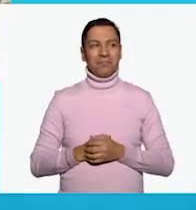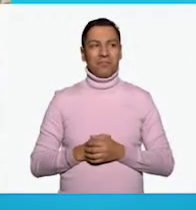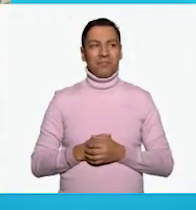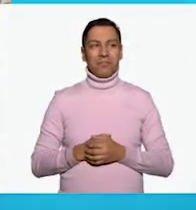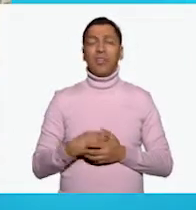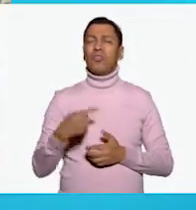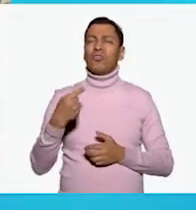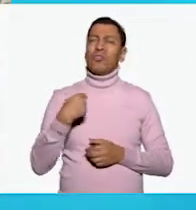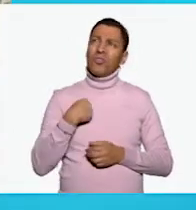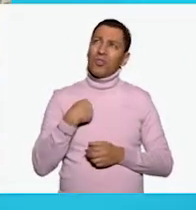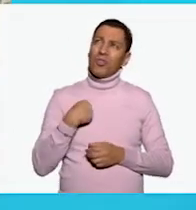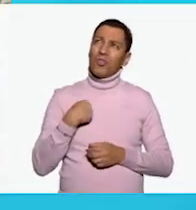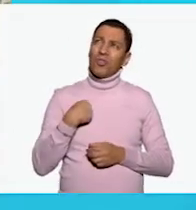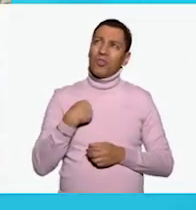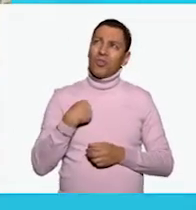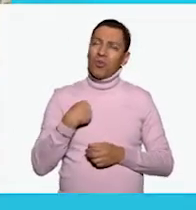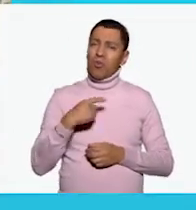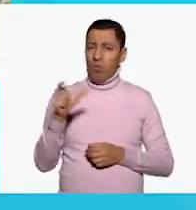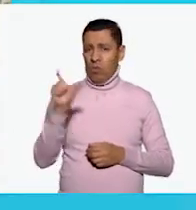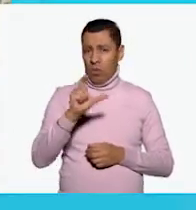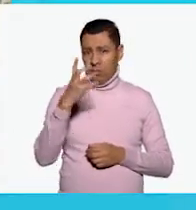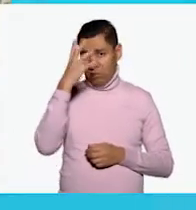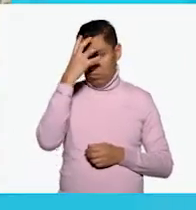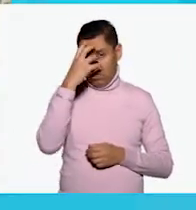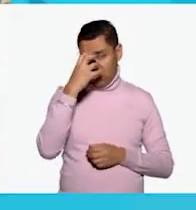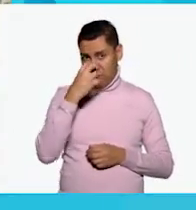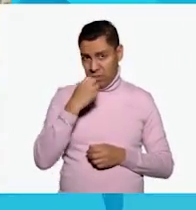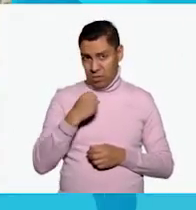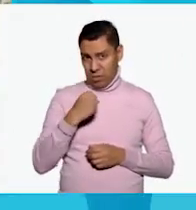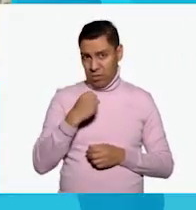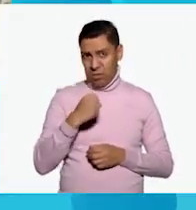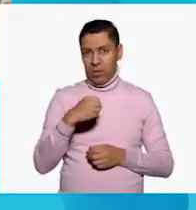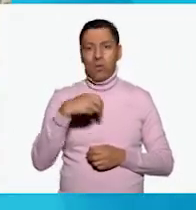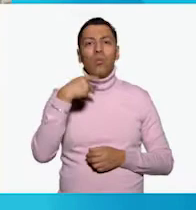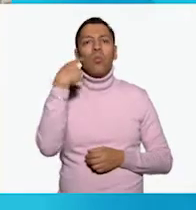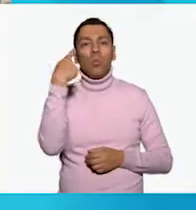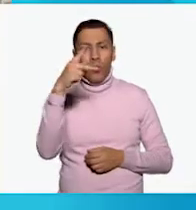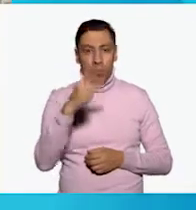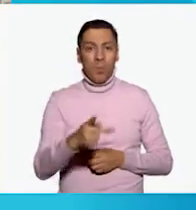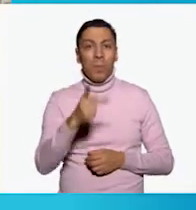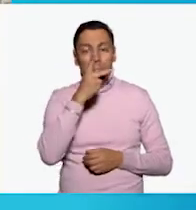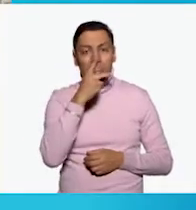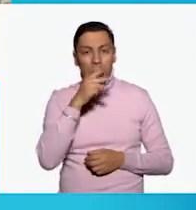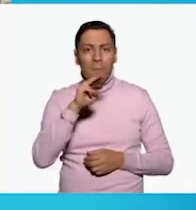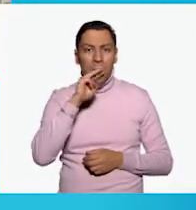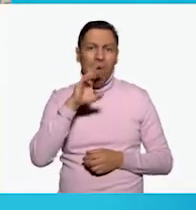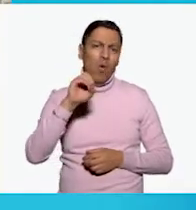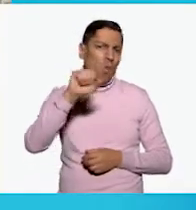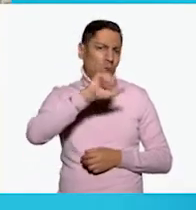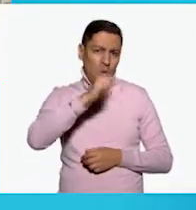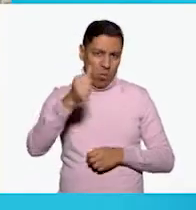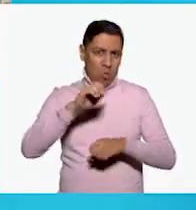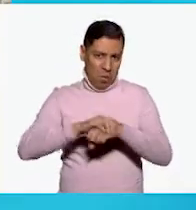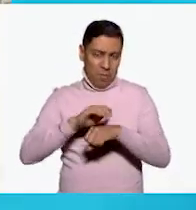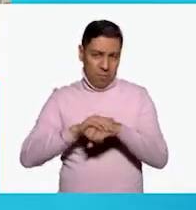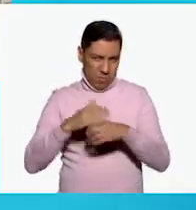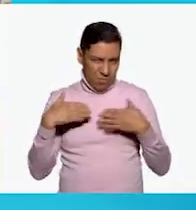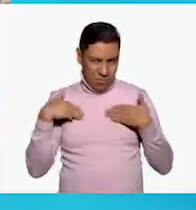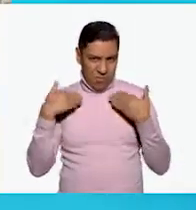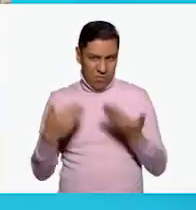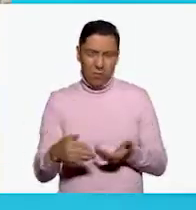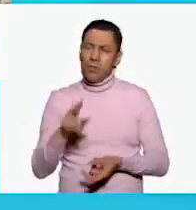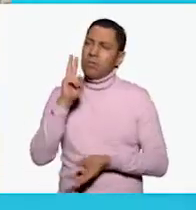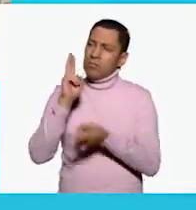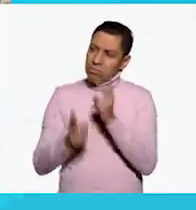Ya sé, platícale a tus papás o a alguien cercano de ti por qué estás triste. Quizás